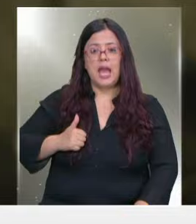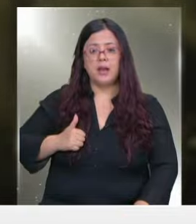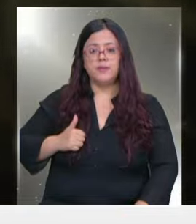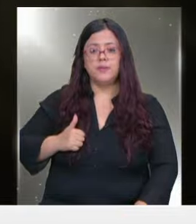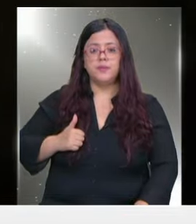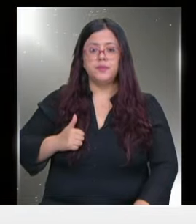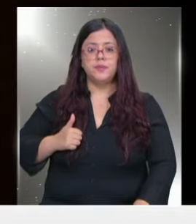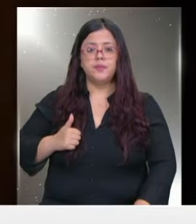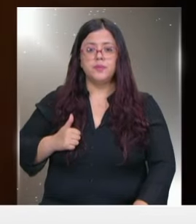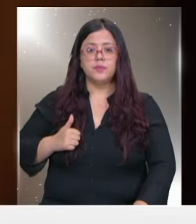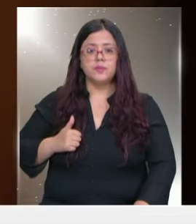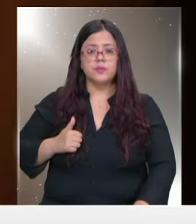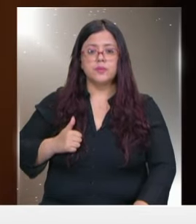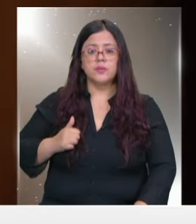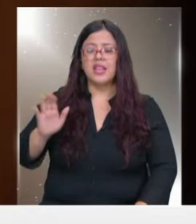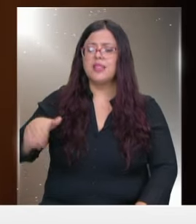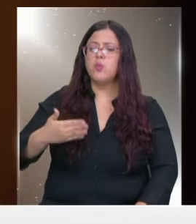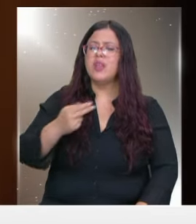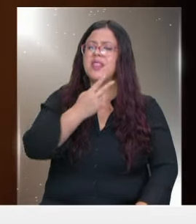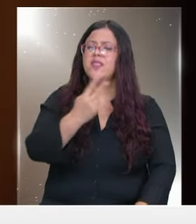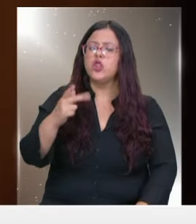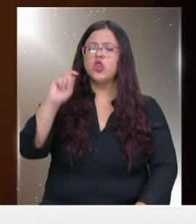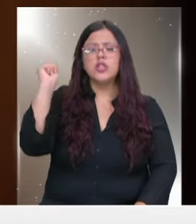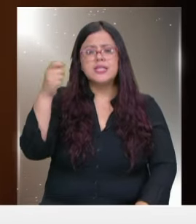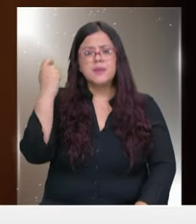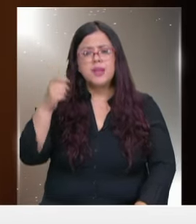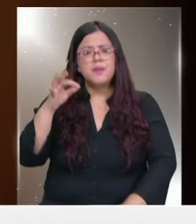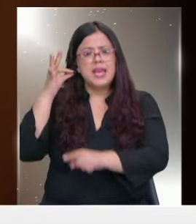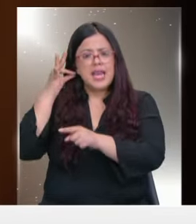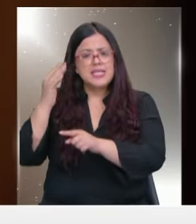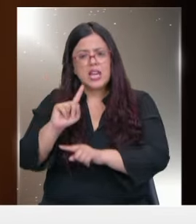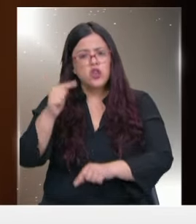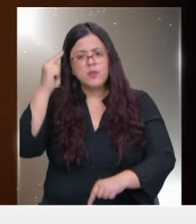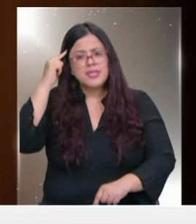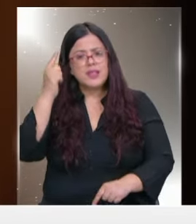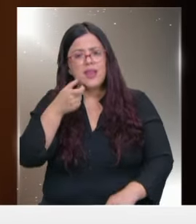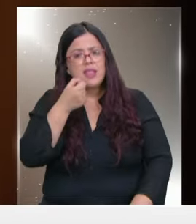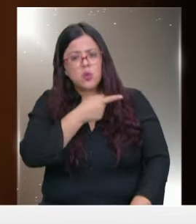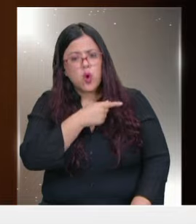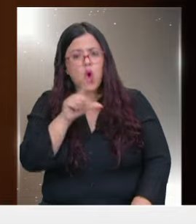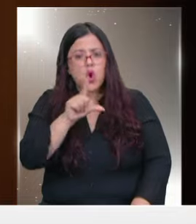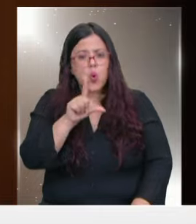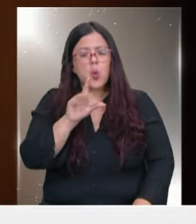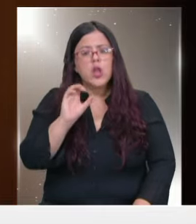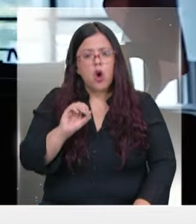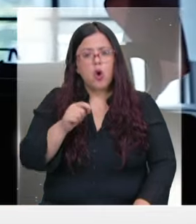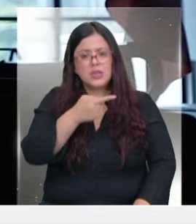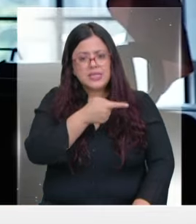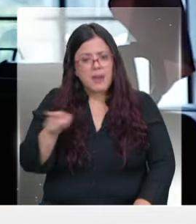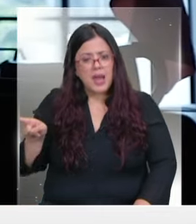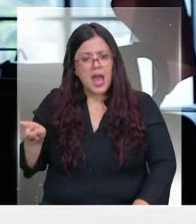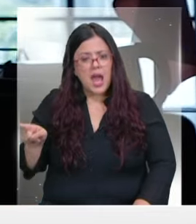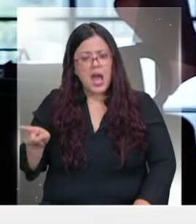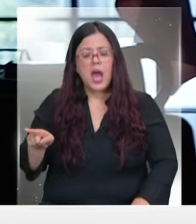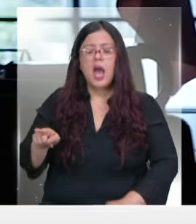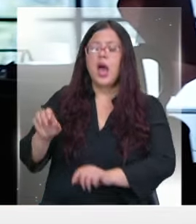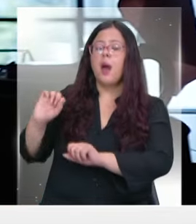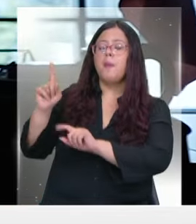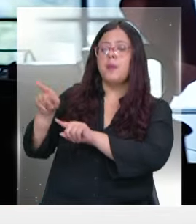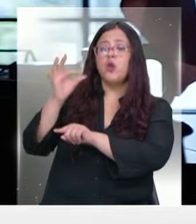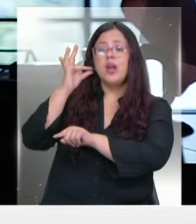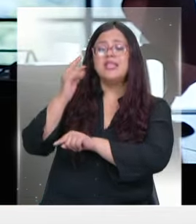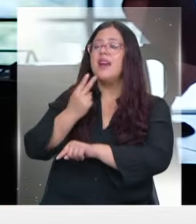Posteriormente, al domingo 22 de septiembre, ¿ella no piensa en denunciar el lunes o esta semana? Mire, primero ella vive sola.